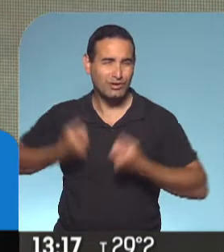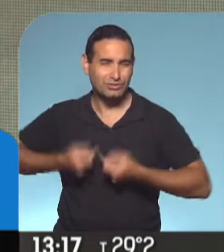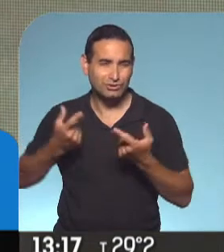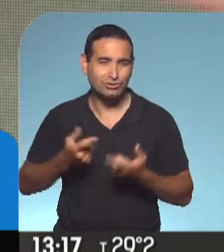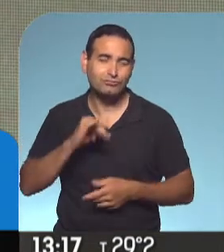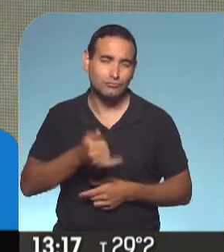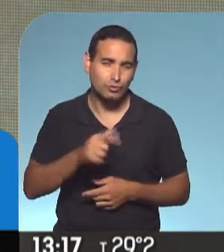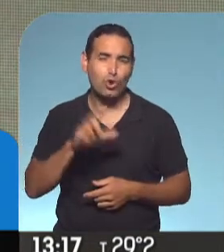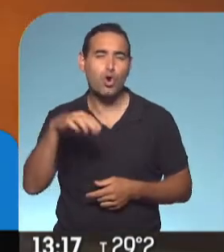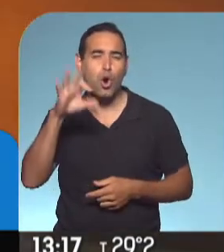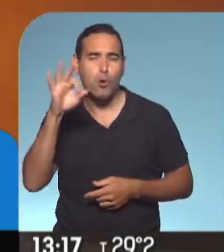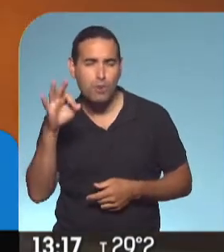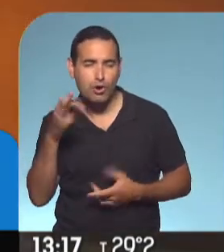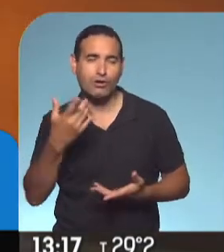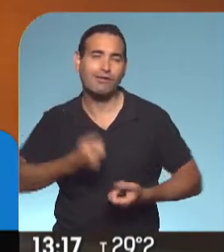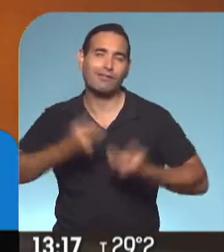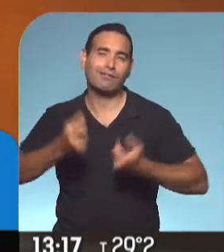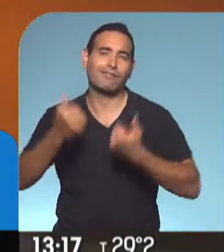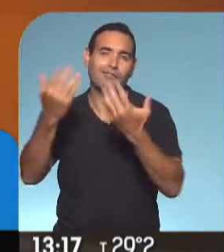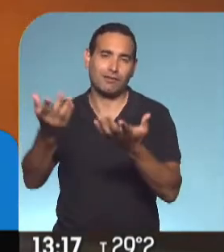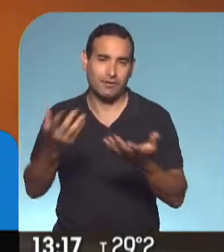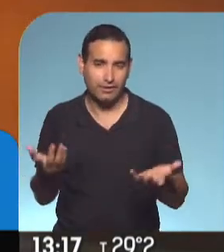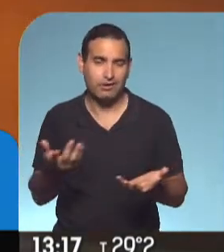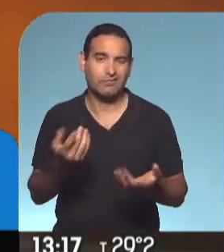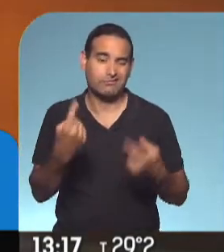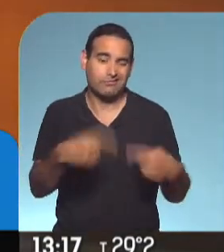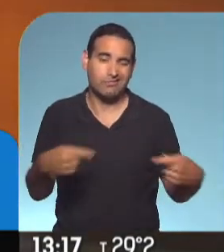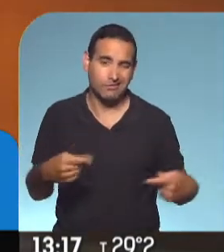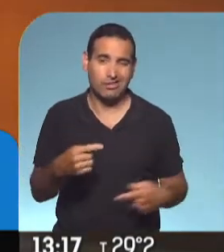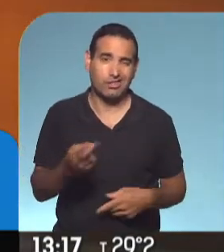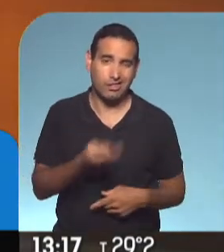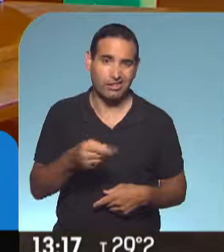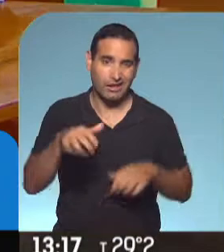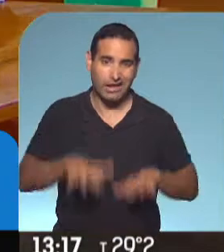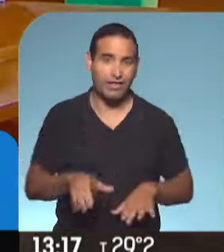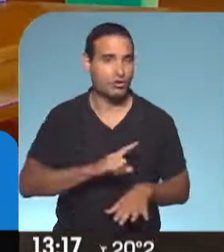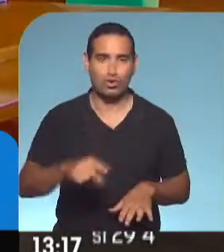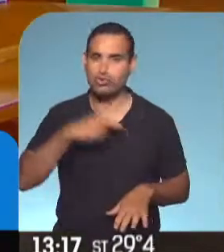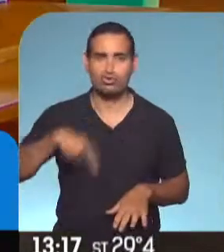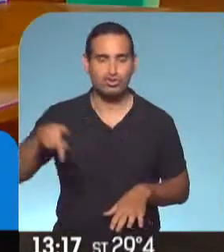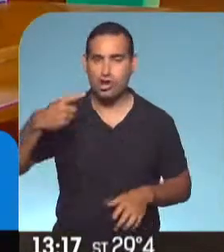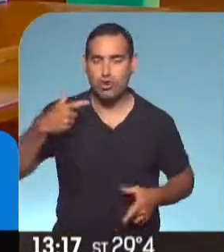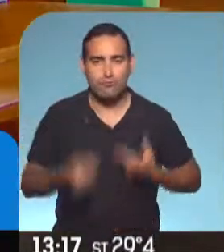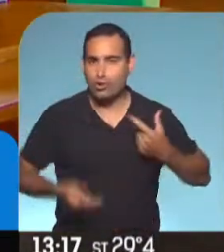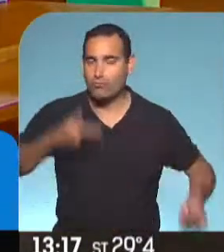los mejores cortes van para afuera el resto queda para acá bueno china se lleva todo bien